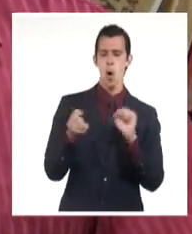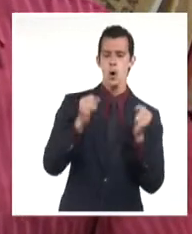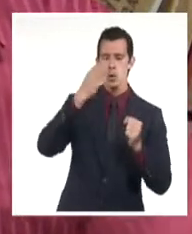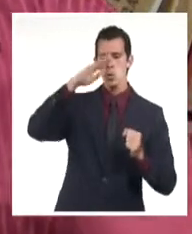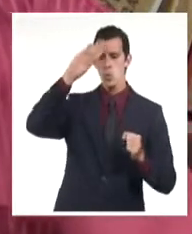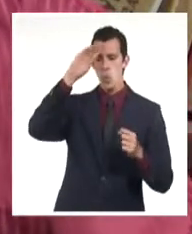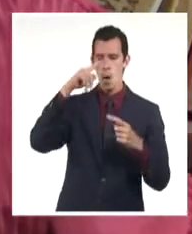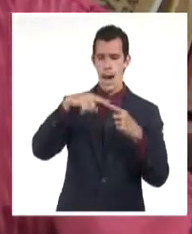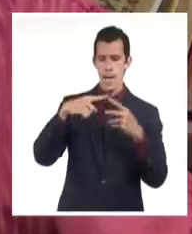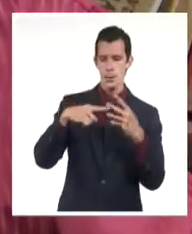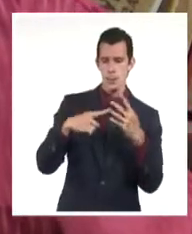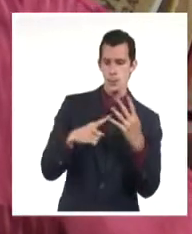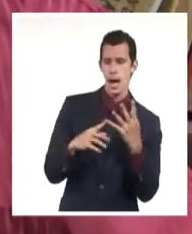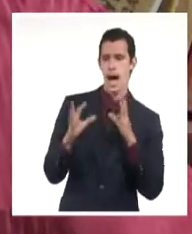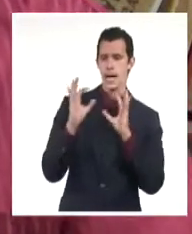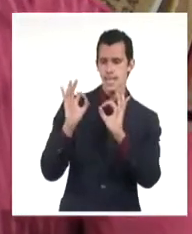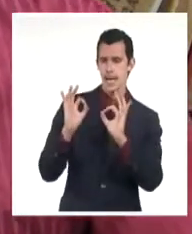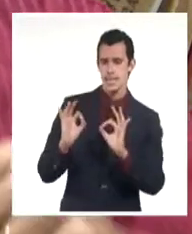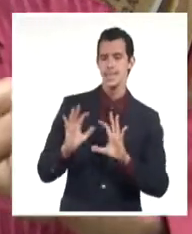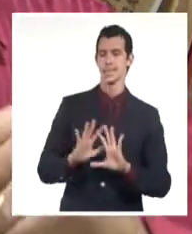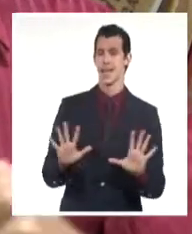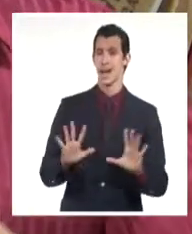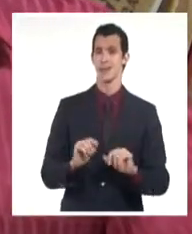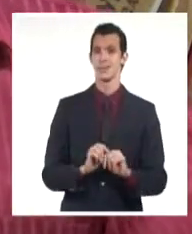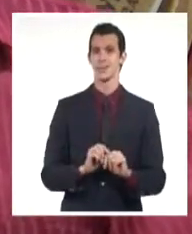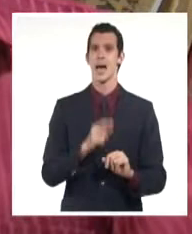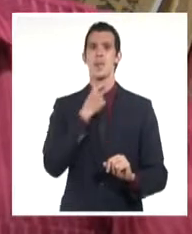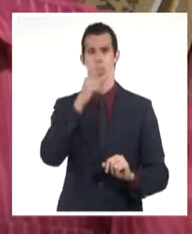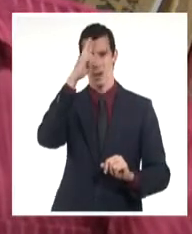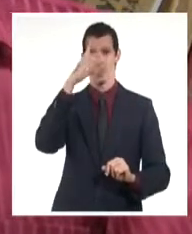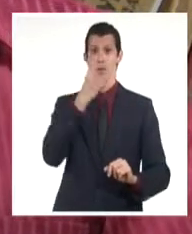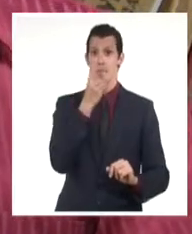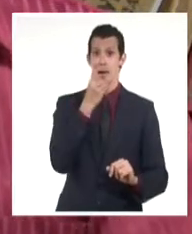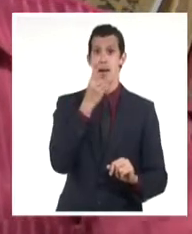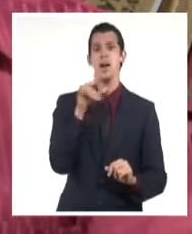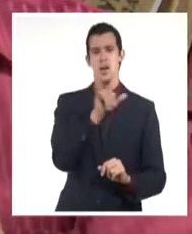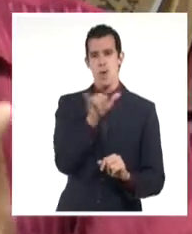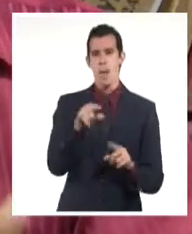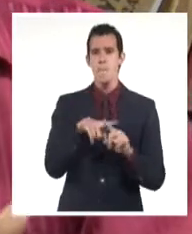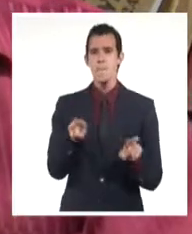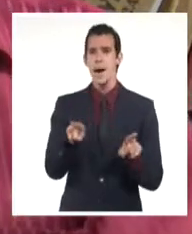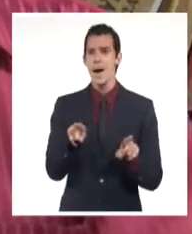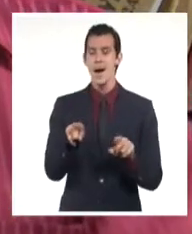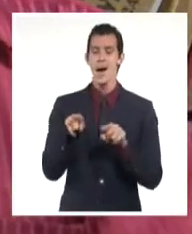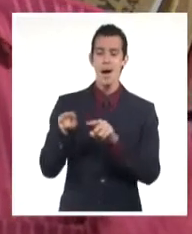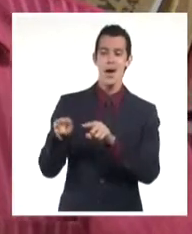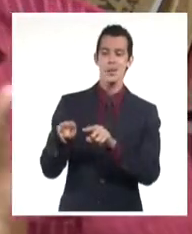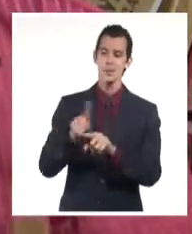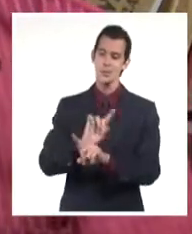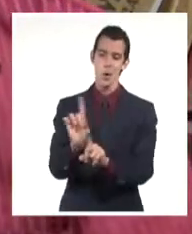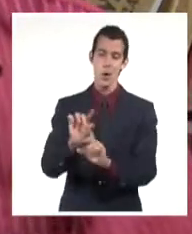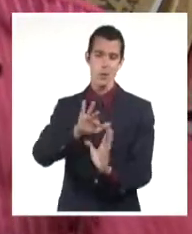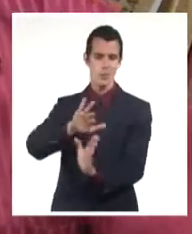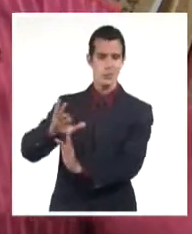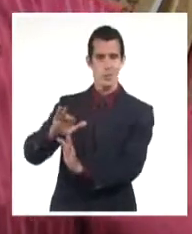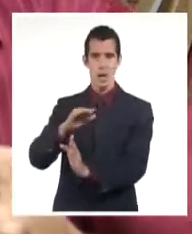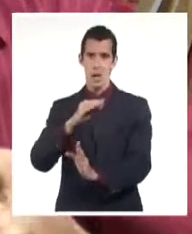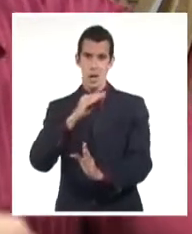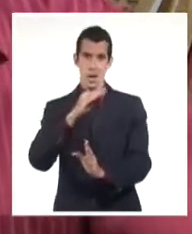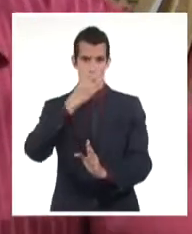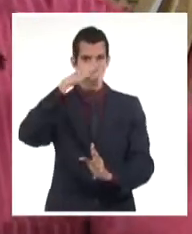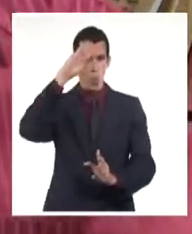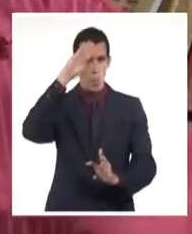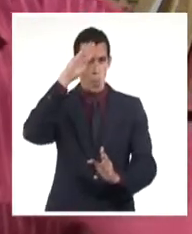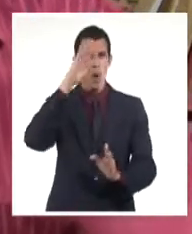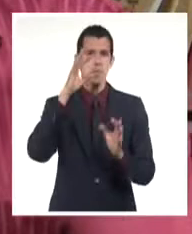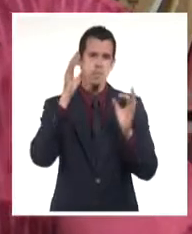militarmente por Estados Unidos, pero el 20 de mayo de 1902 Cuba se constituye en república. No es una pseudo república, no es una falsa república, es